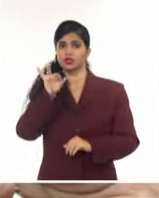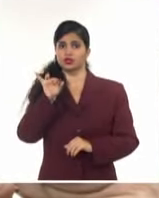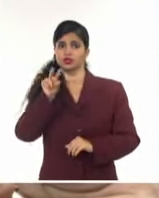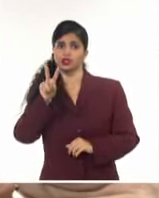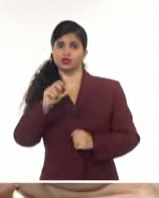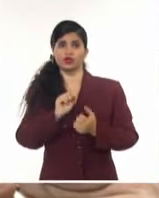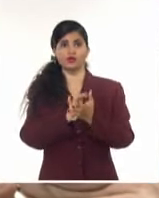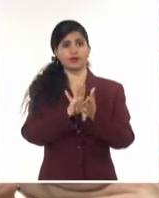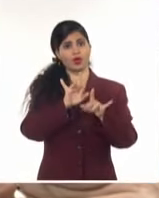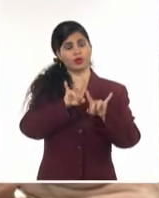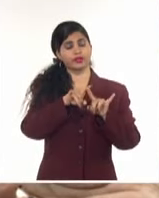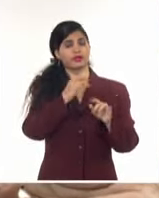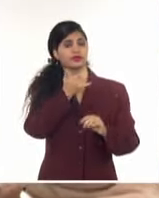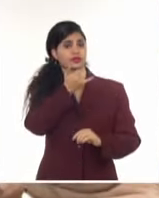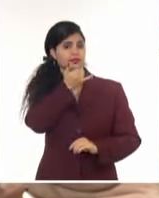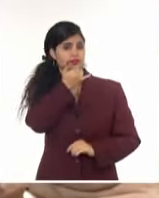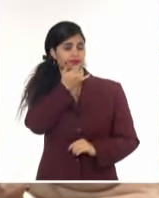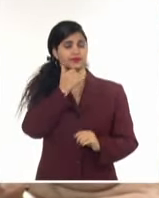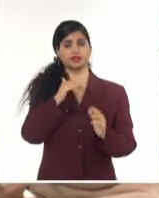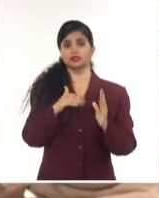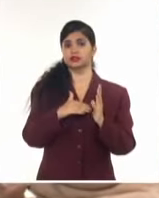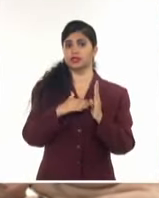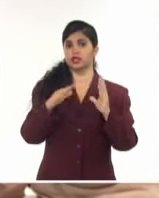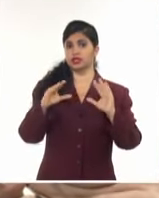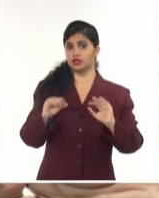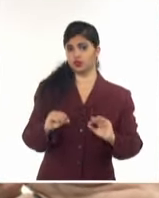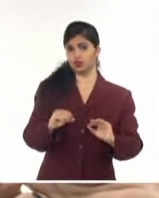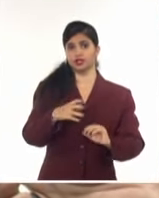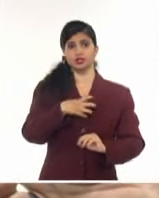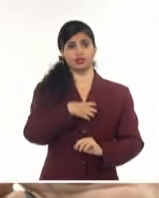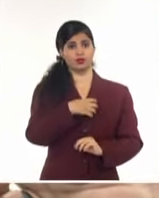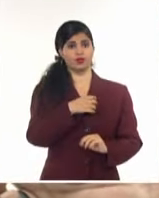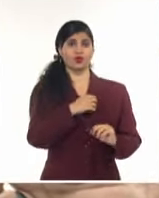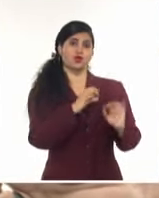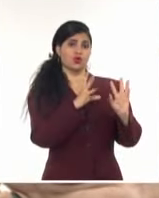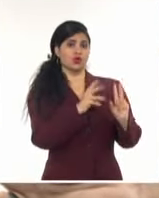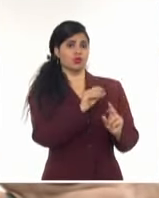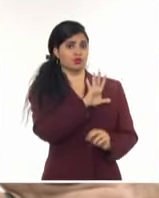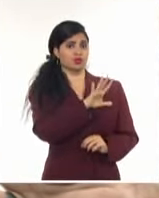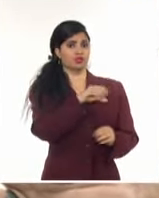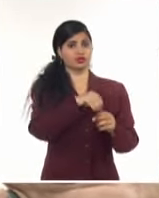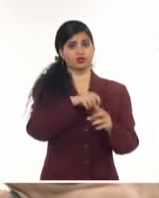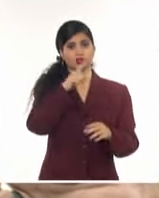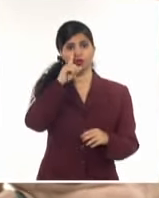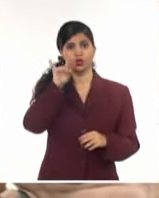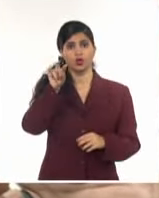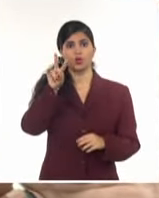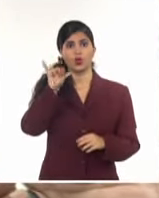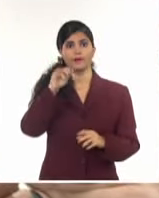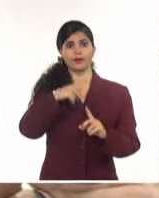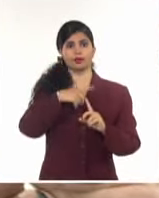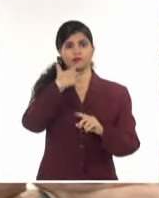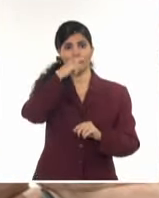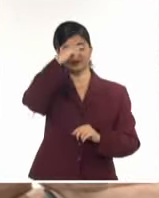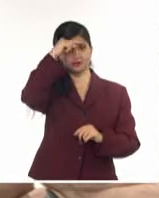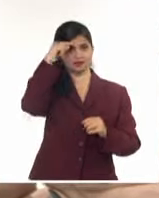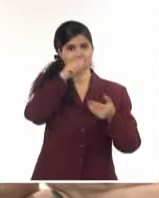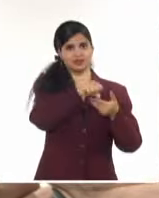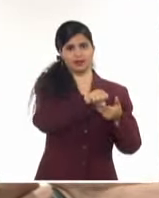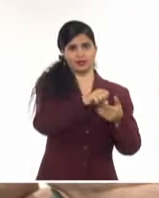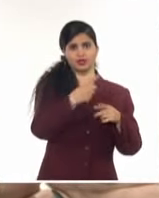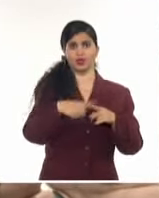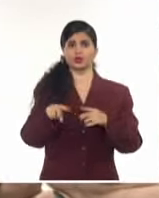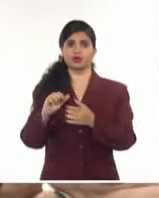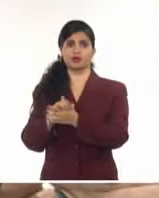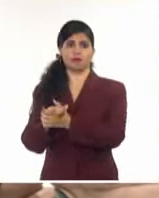afectación. Ya para la máxima demanda, repito, tenemos la unidad número 5 de la termoeléctrica de Nuevida en servicio, y en el caso de Mariel ya estarían